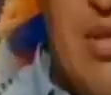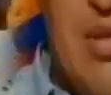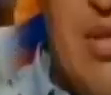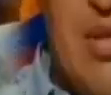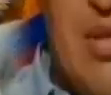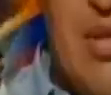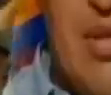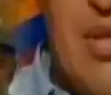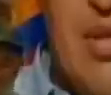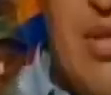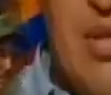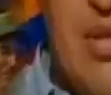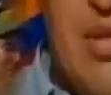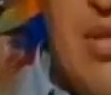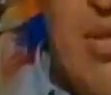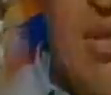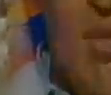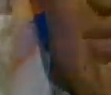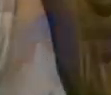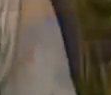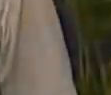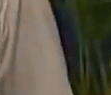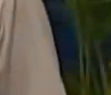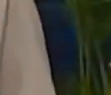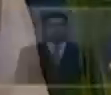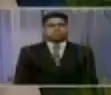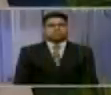cuando antes se había puesto la educación en el centro.